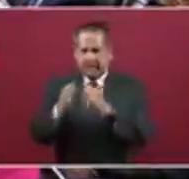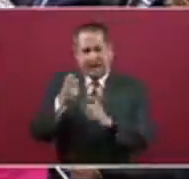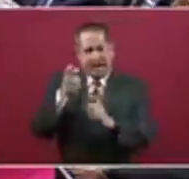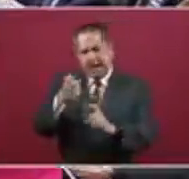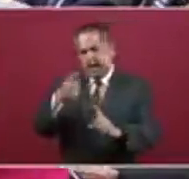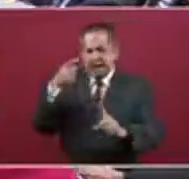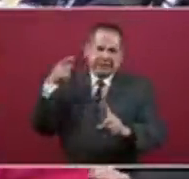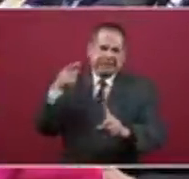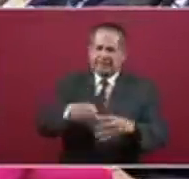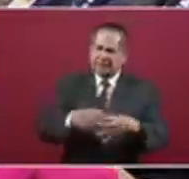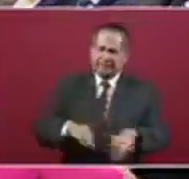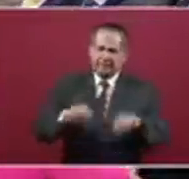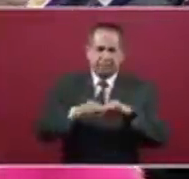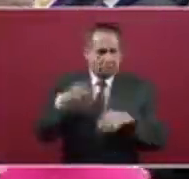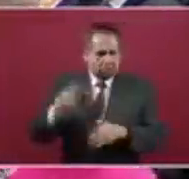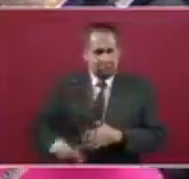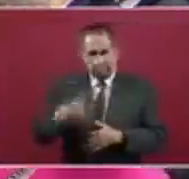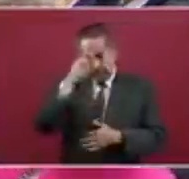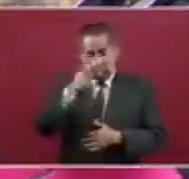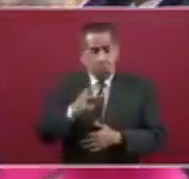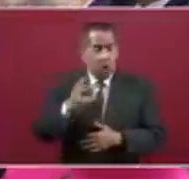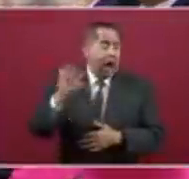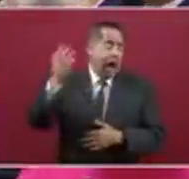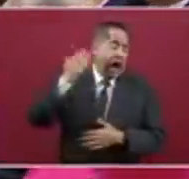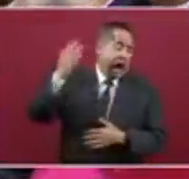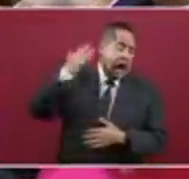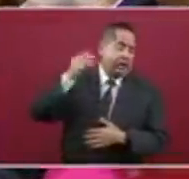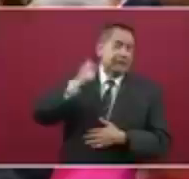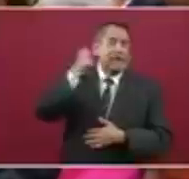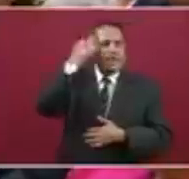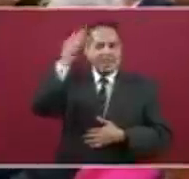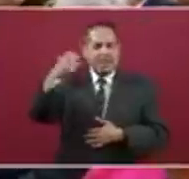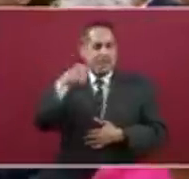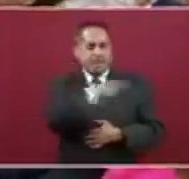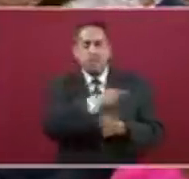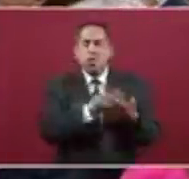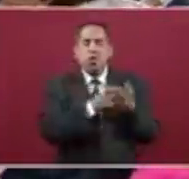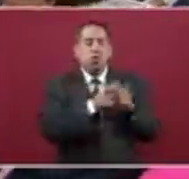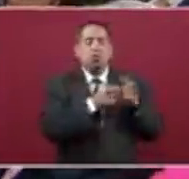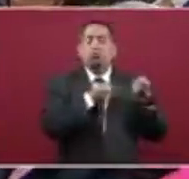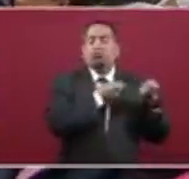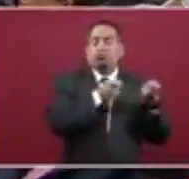sector fue durante el período neoliberal